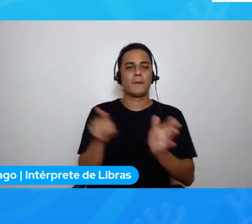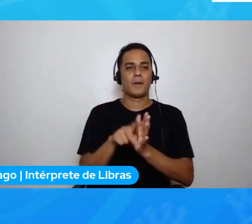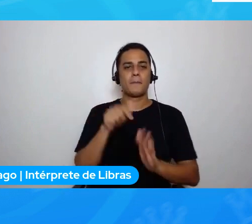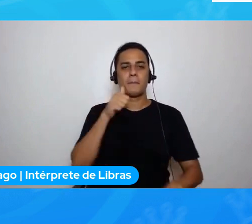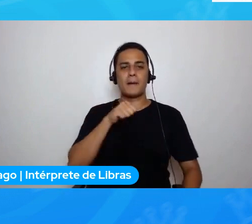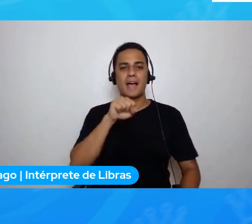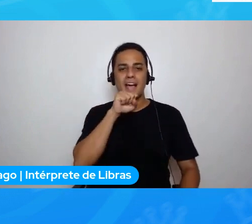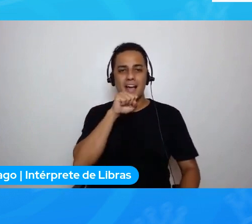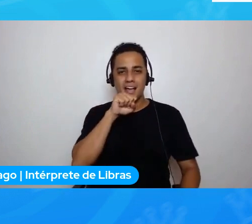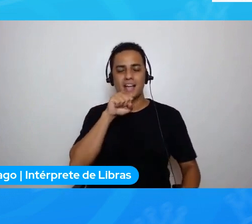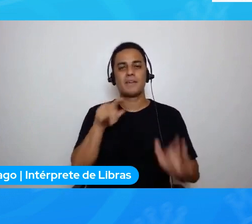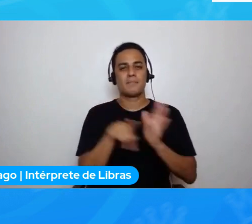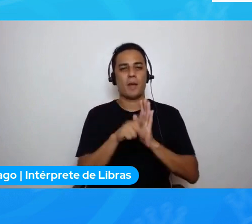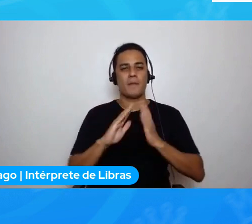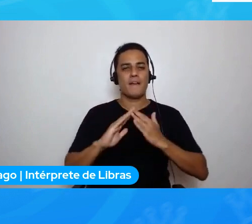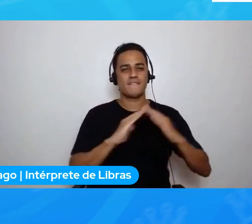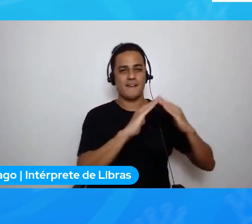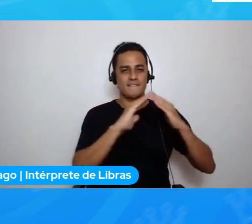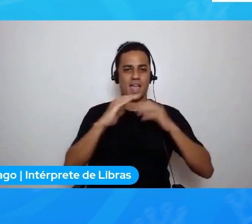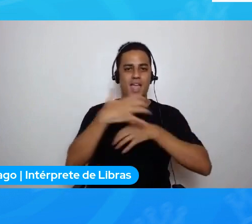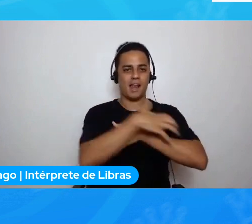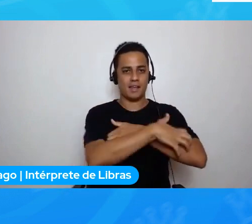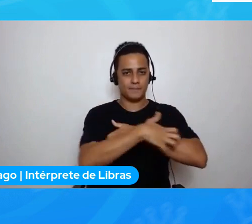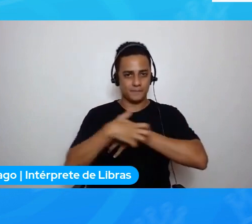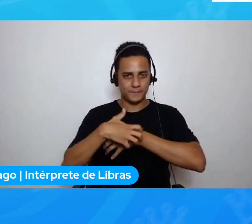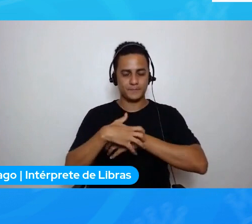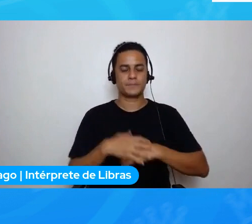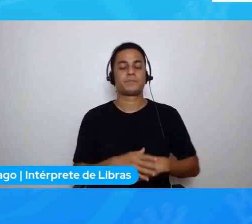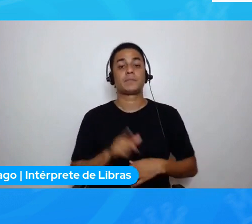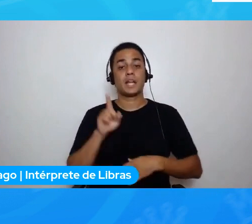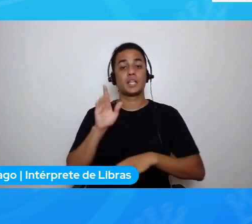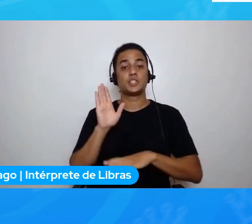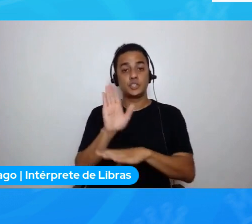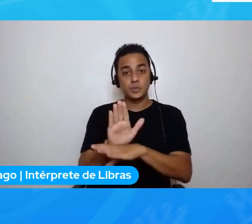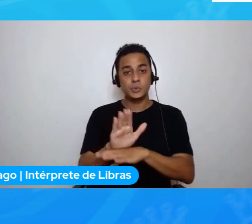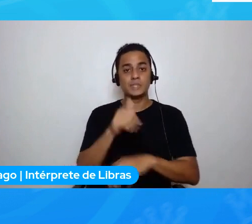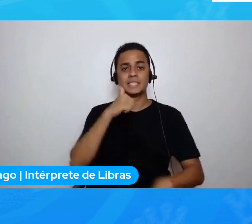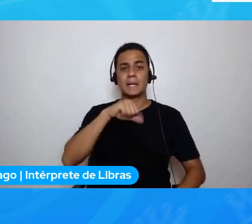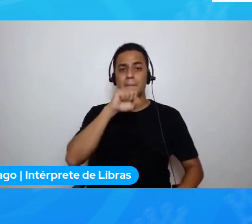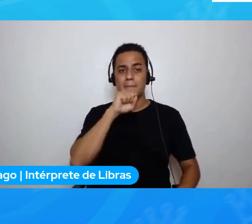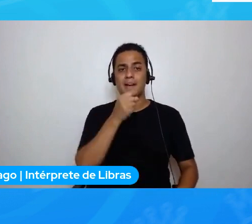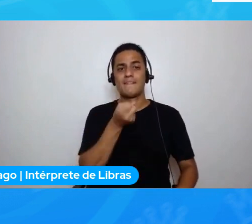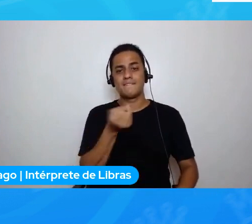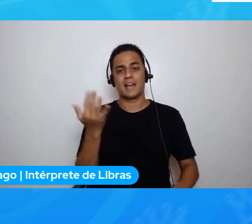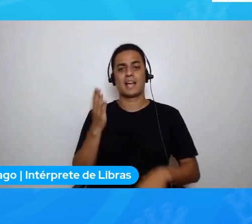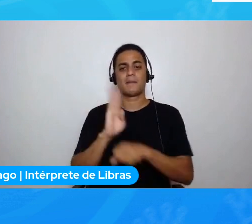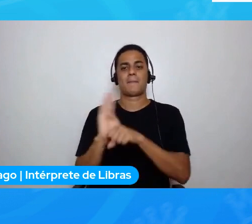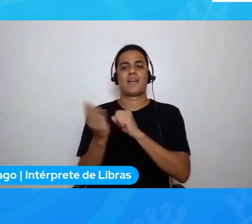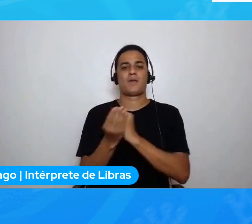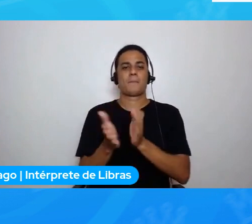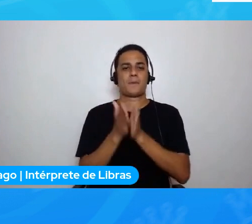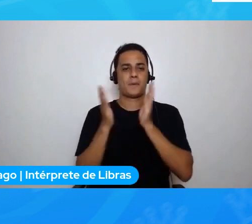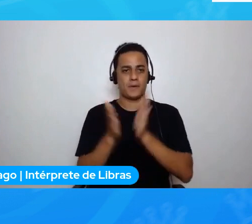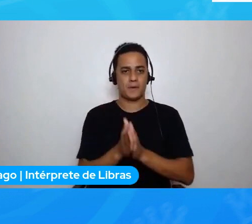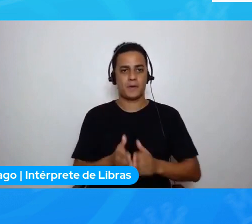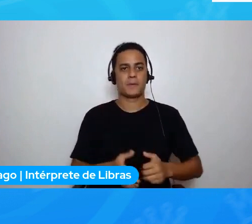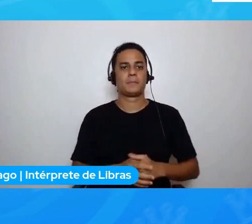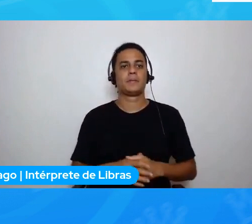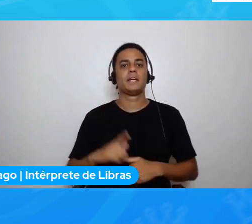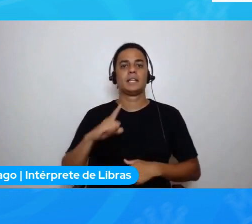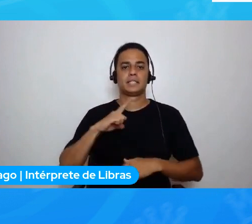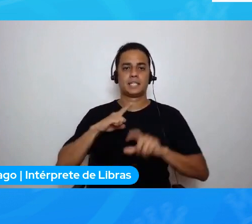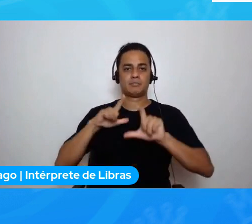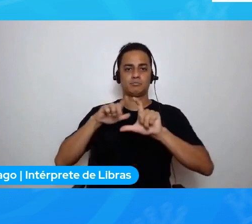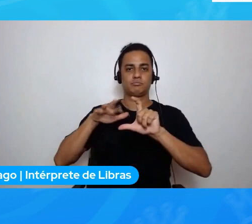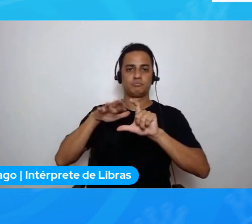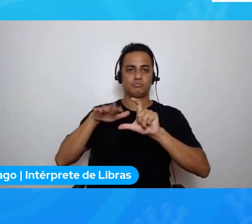Favela, que ayuda a madres de barrios pobres de Brasil. Hay un código QR o